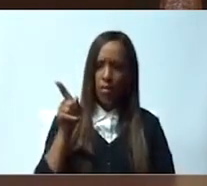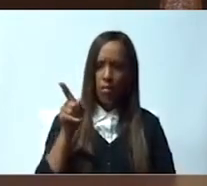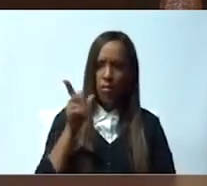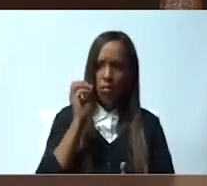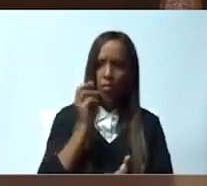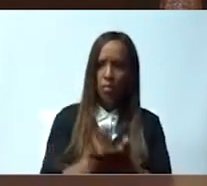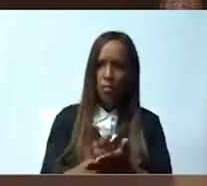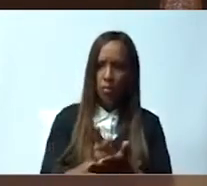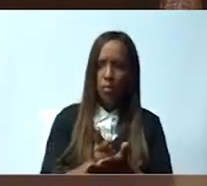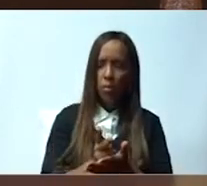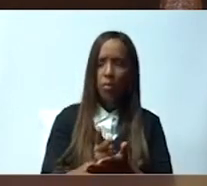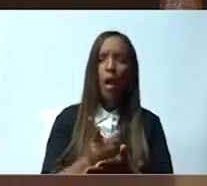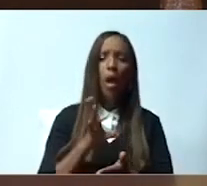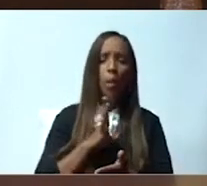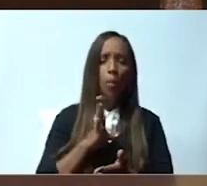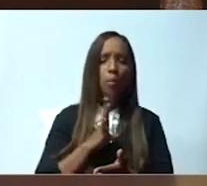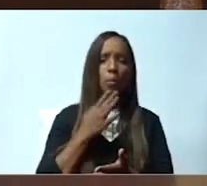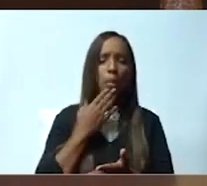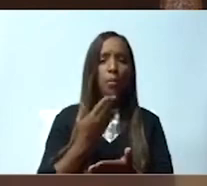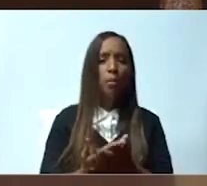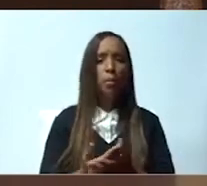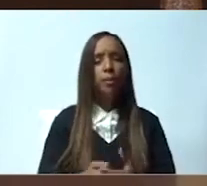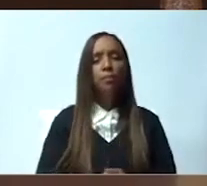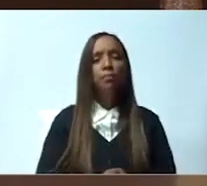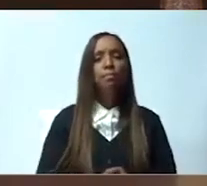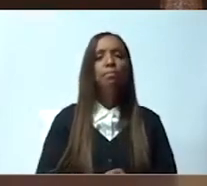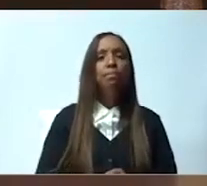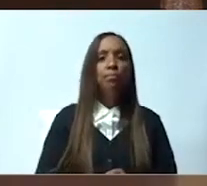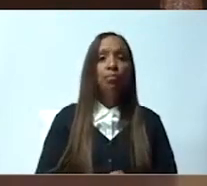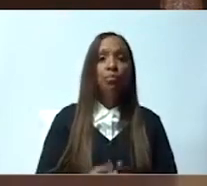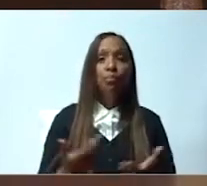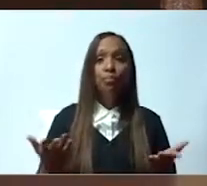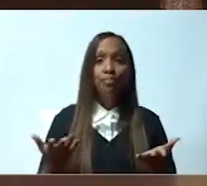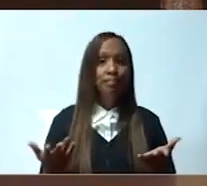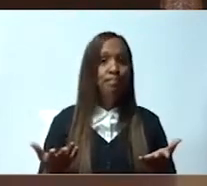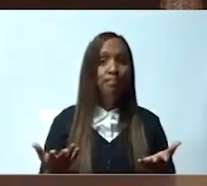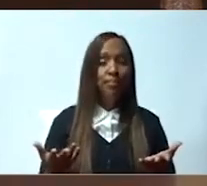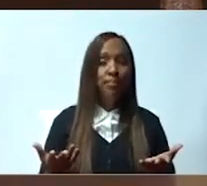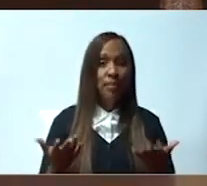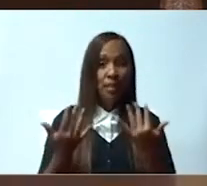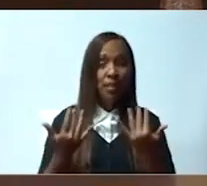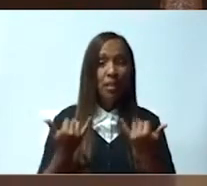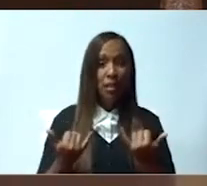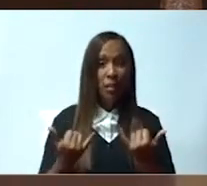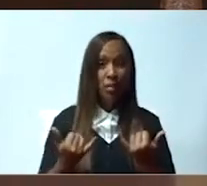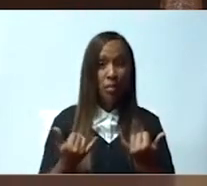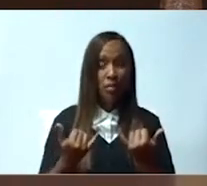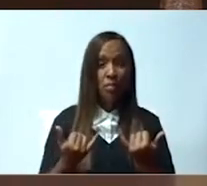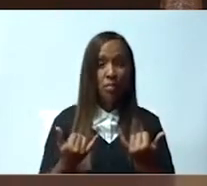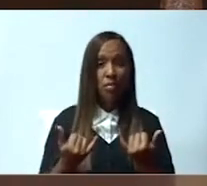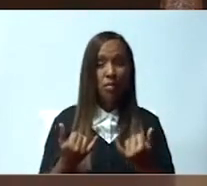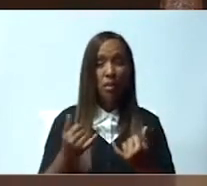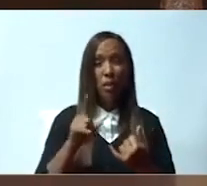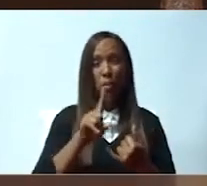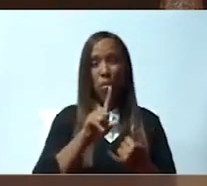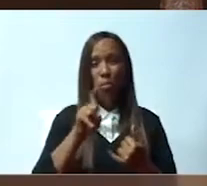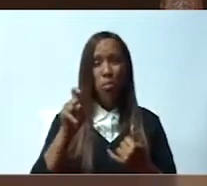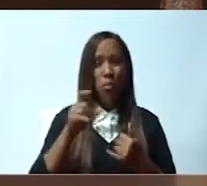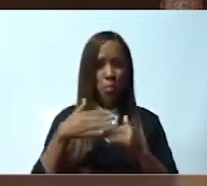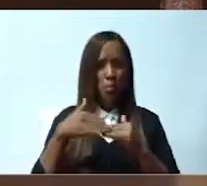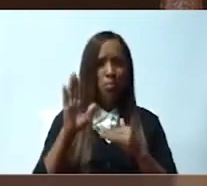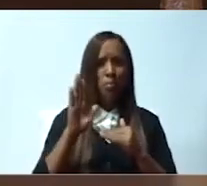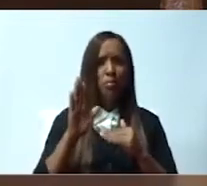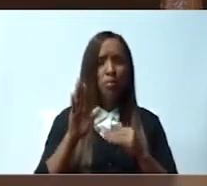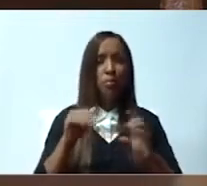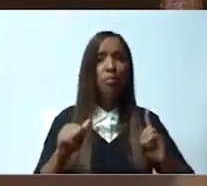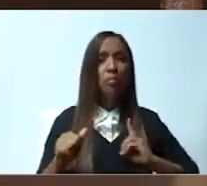Bien, miren, tenemos ciento y tantos diputados aquí presentes. Entonces, voy a someter de nuevo que el proyecto sea liberado de